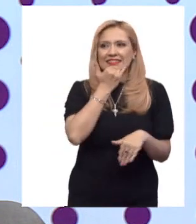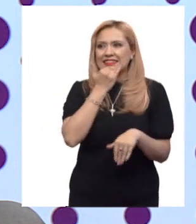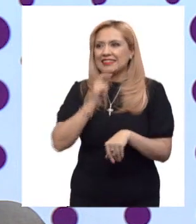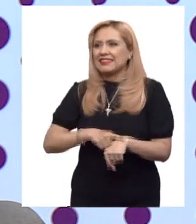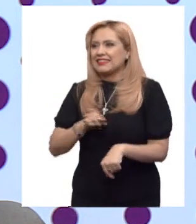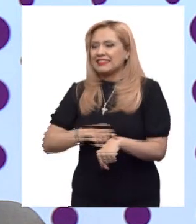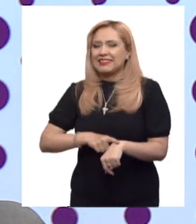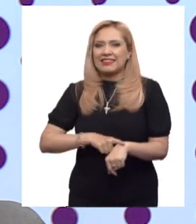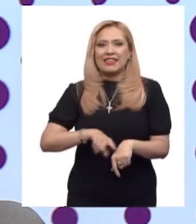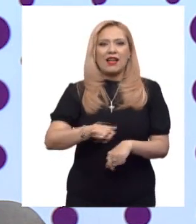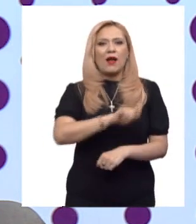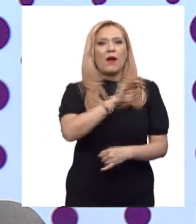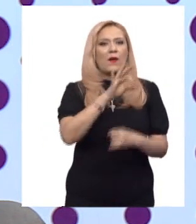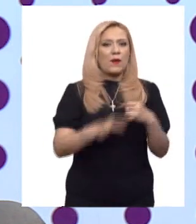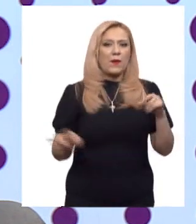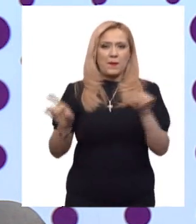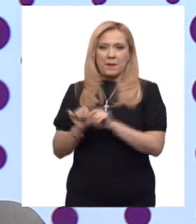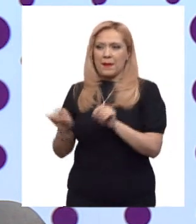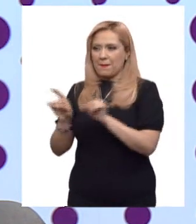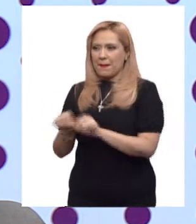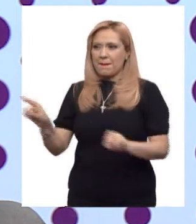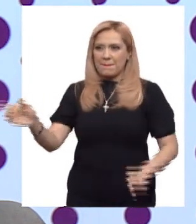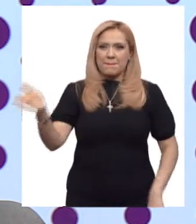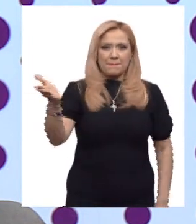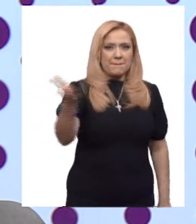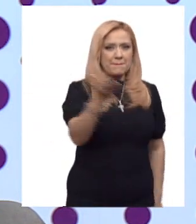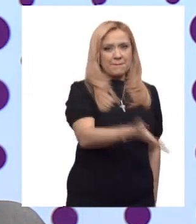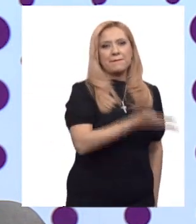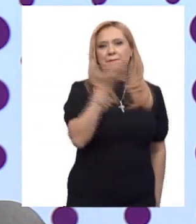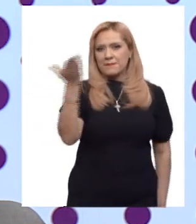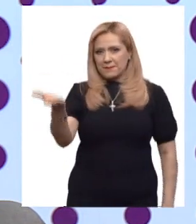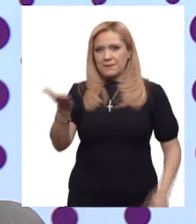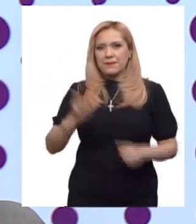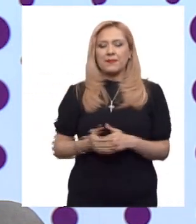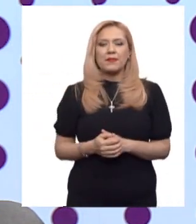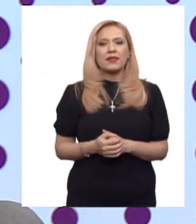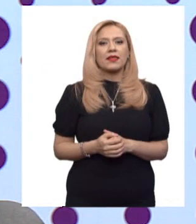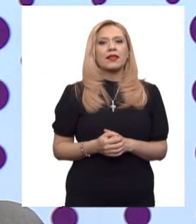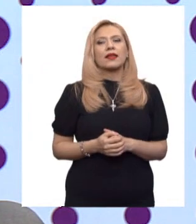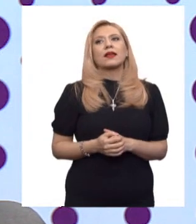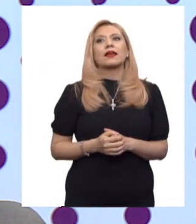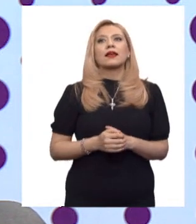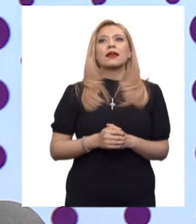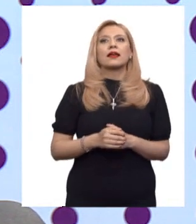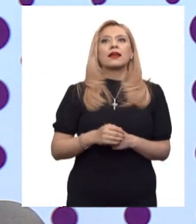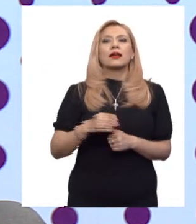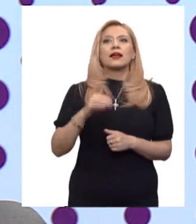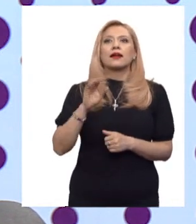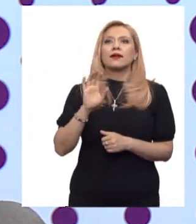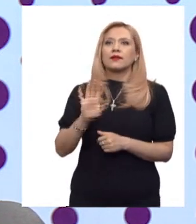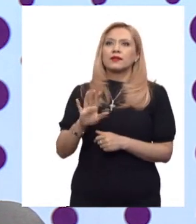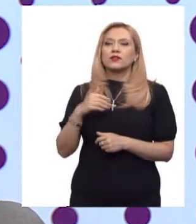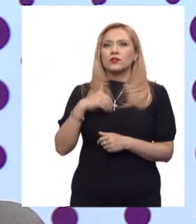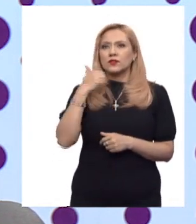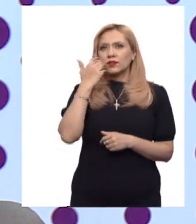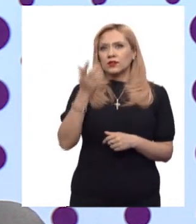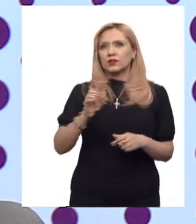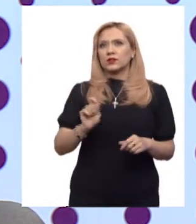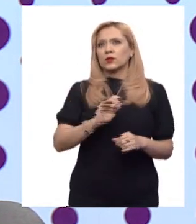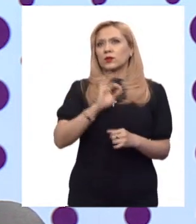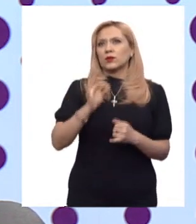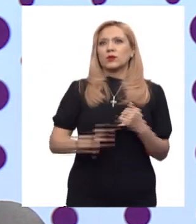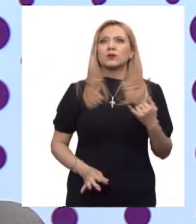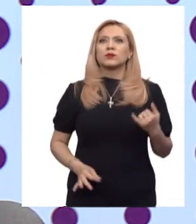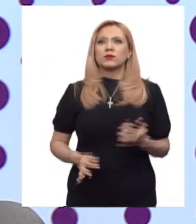la última ronda de conclusiones muy breve, y si empezamos por ti, Eduardo. Sí, antes de entrar a las